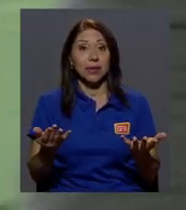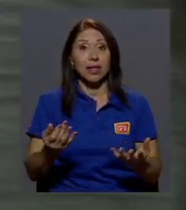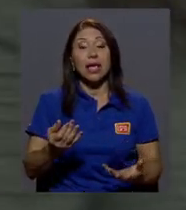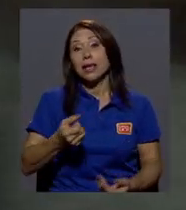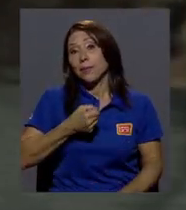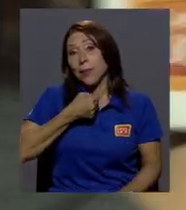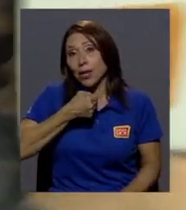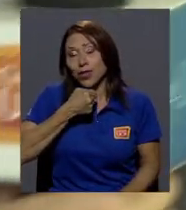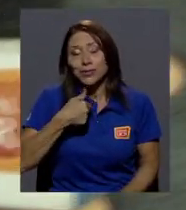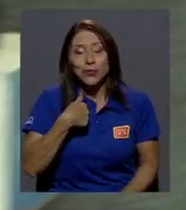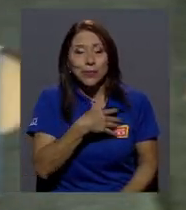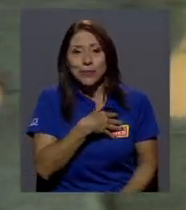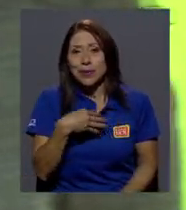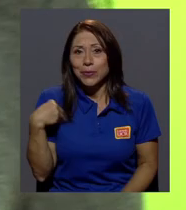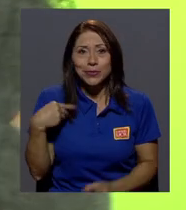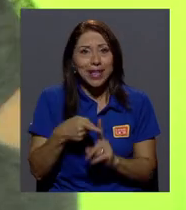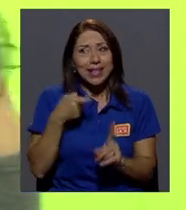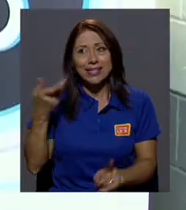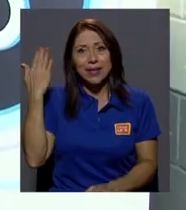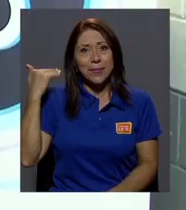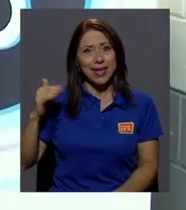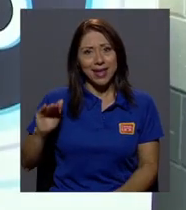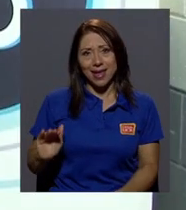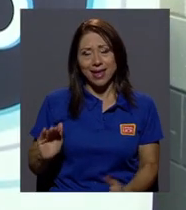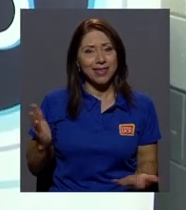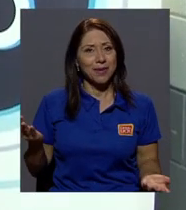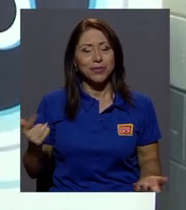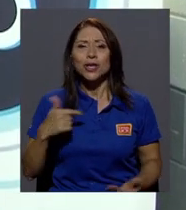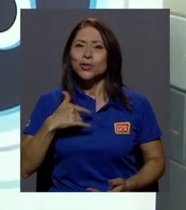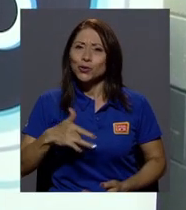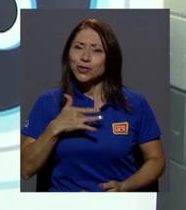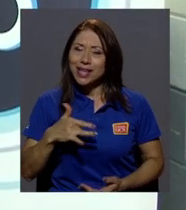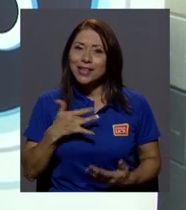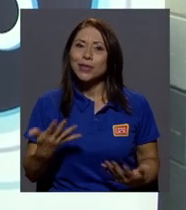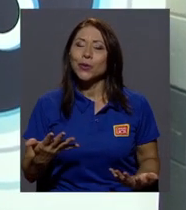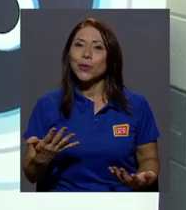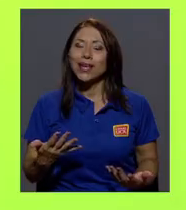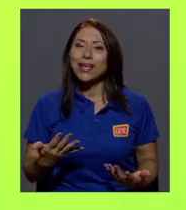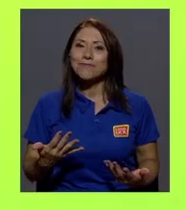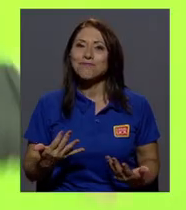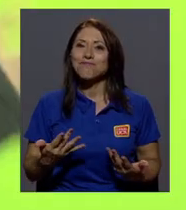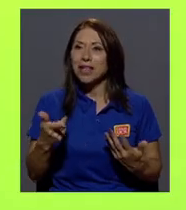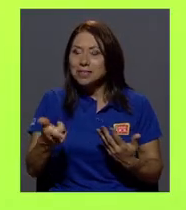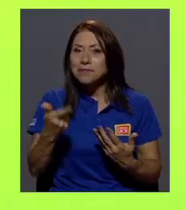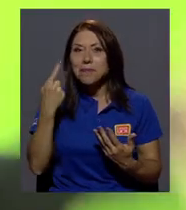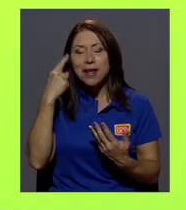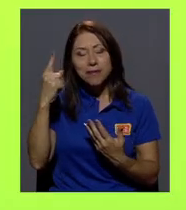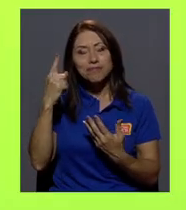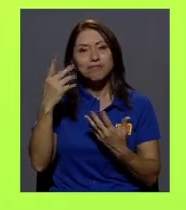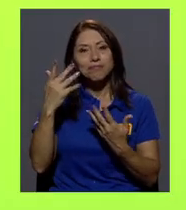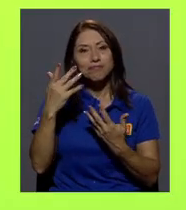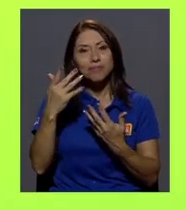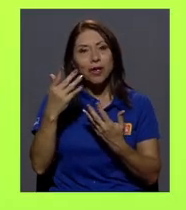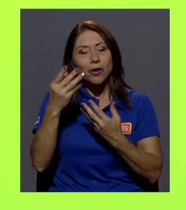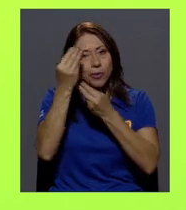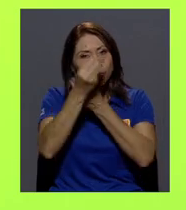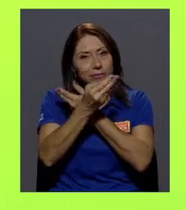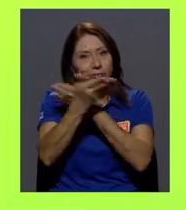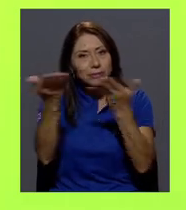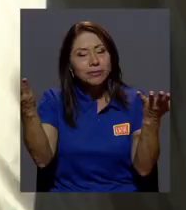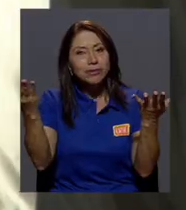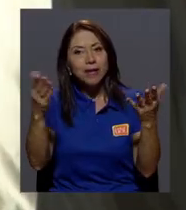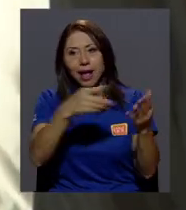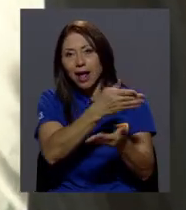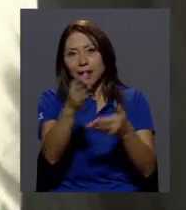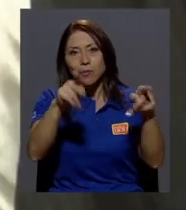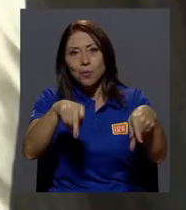es algo que me ha gustado desde pequeña. Siento que son el medio de la información a lo que es